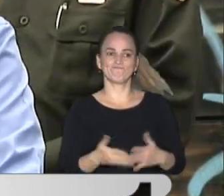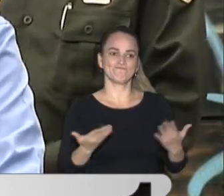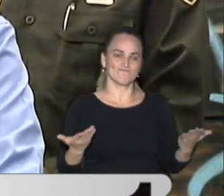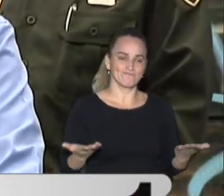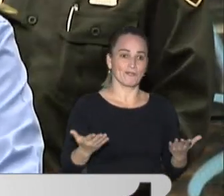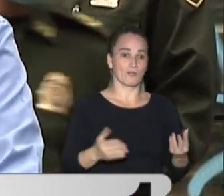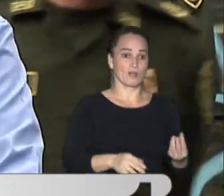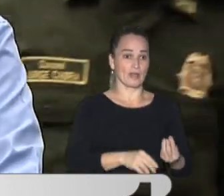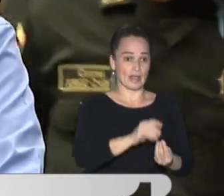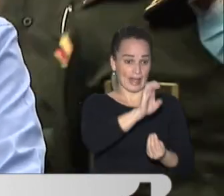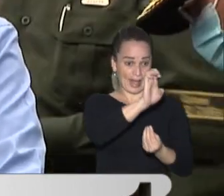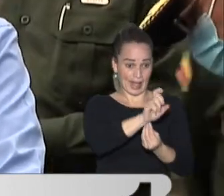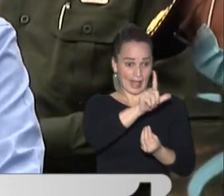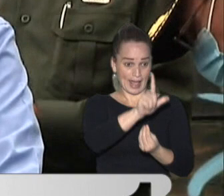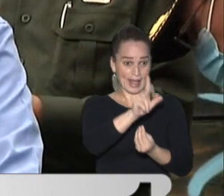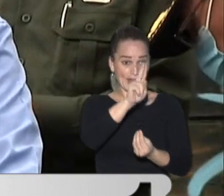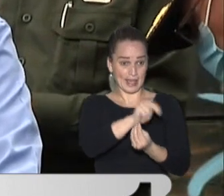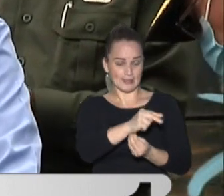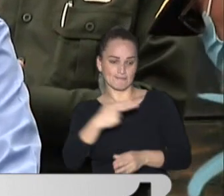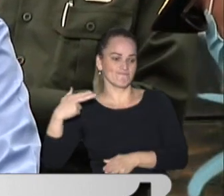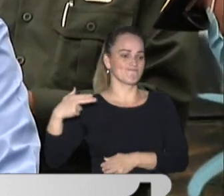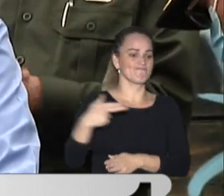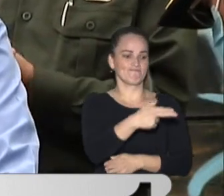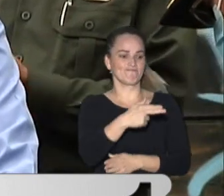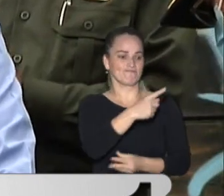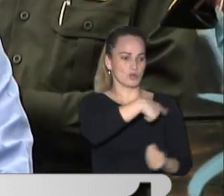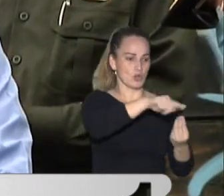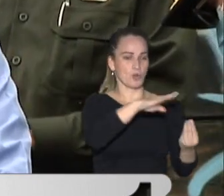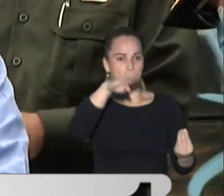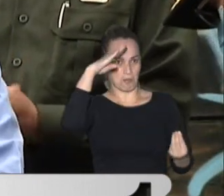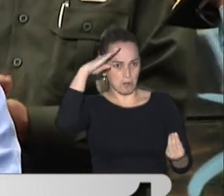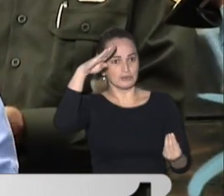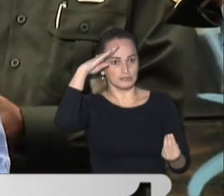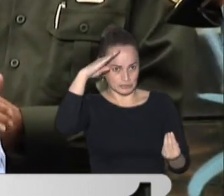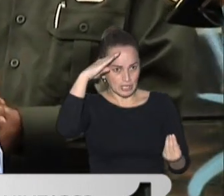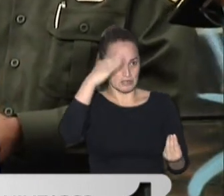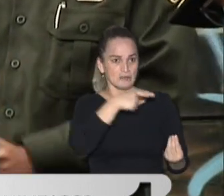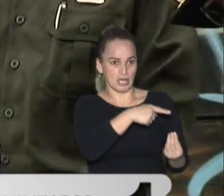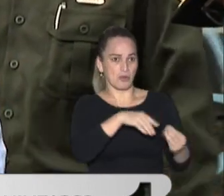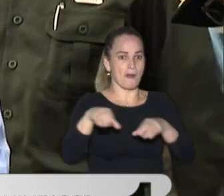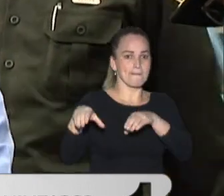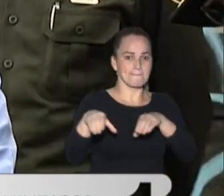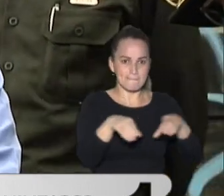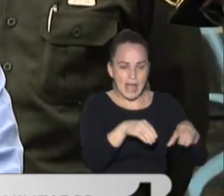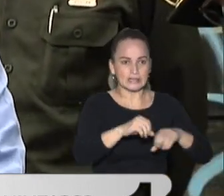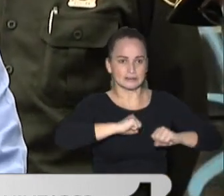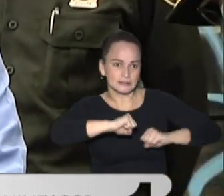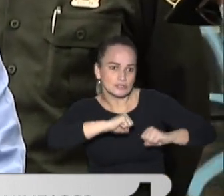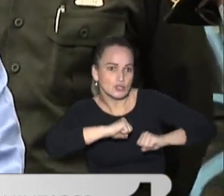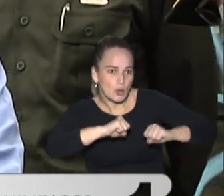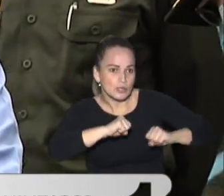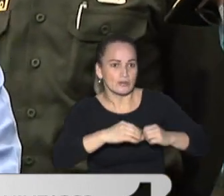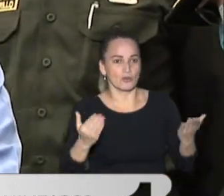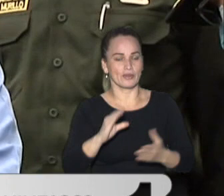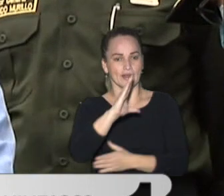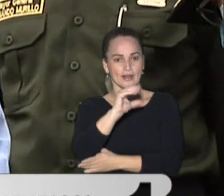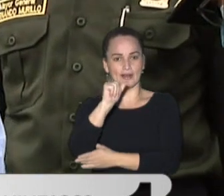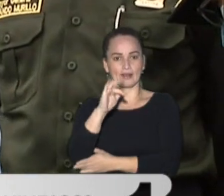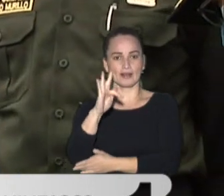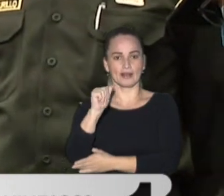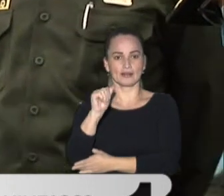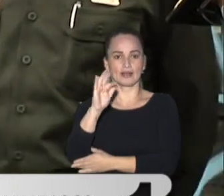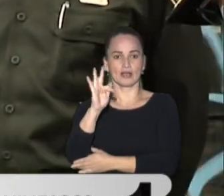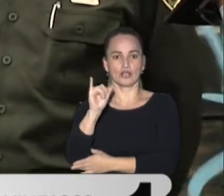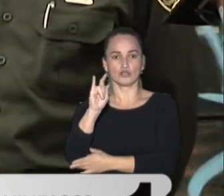por el ELN contra las tropas de nuestro Ejército Nacional en desarrollo de operaciones en Catatumbo. Nuevamente se evidencia cómo